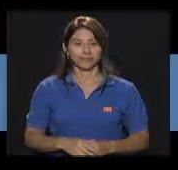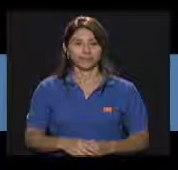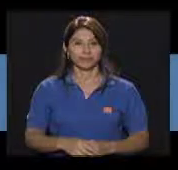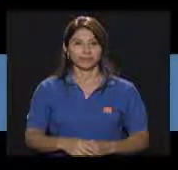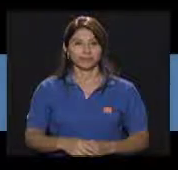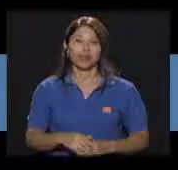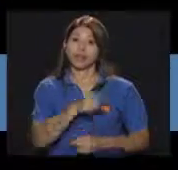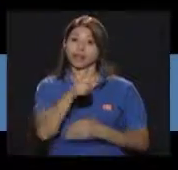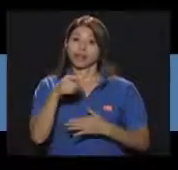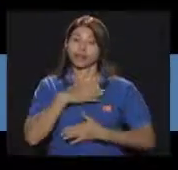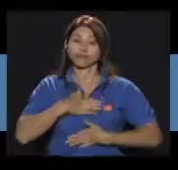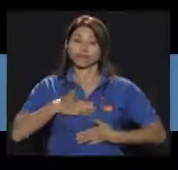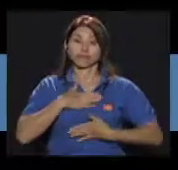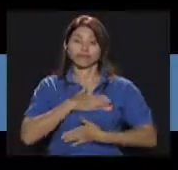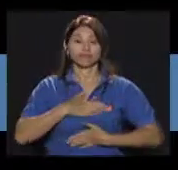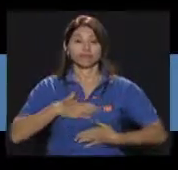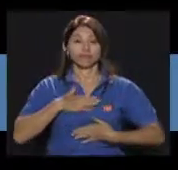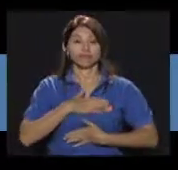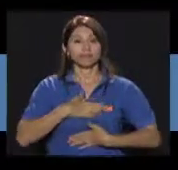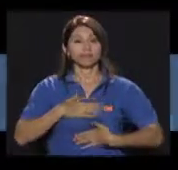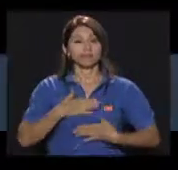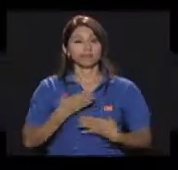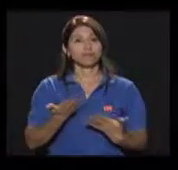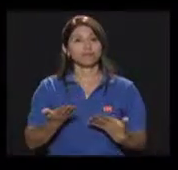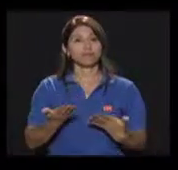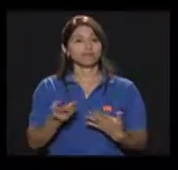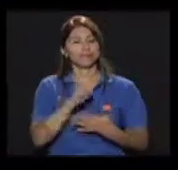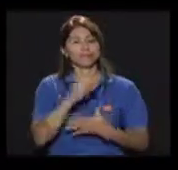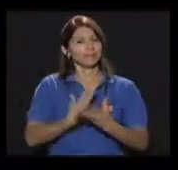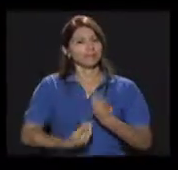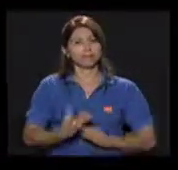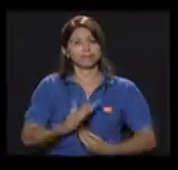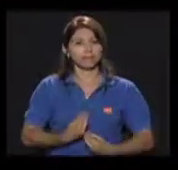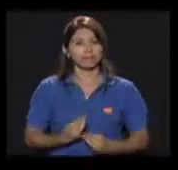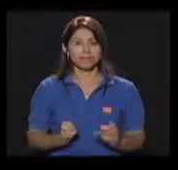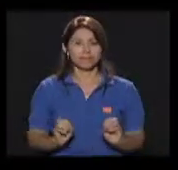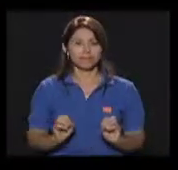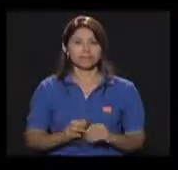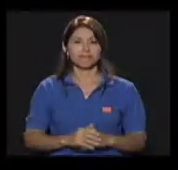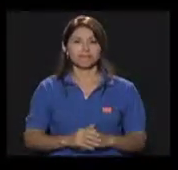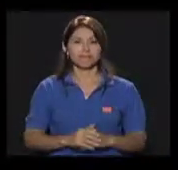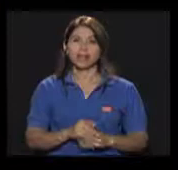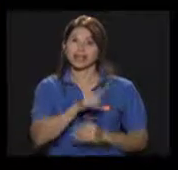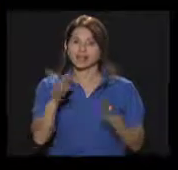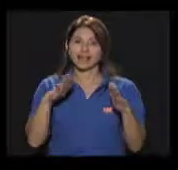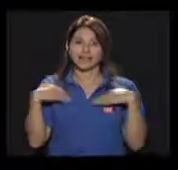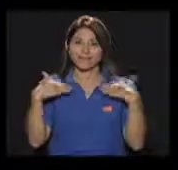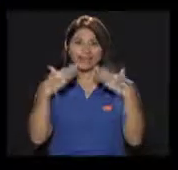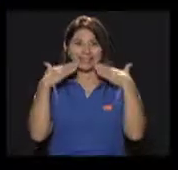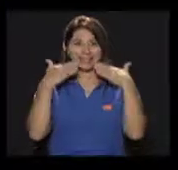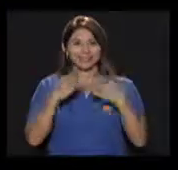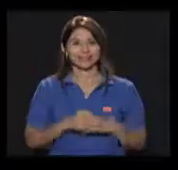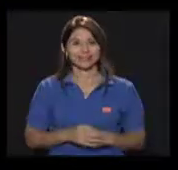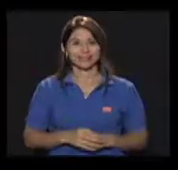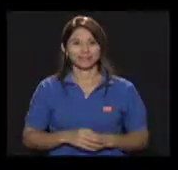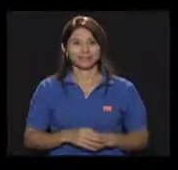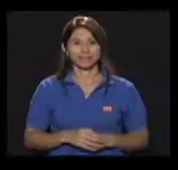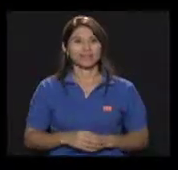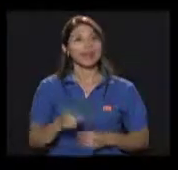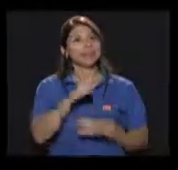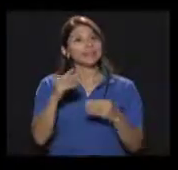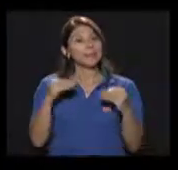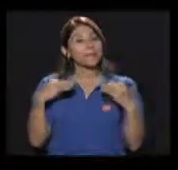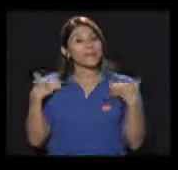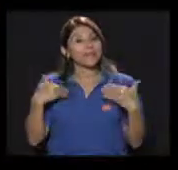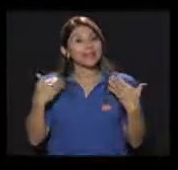Que disfruten, que no sufran y que sean felices. Que